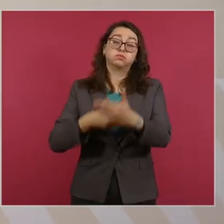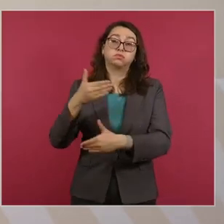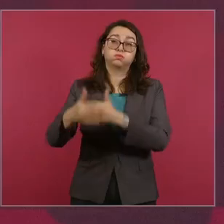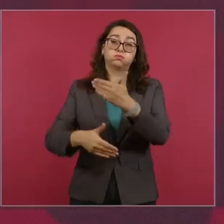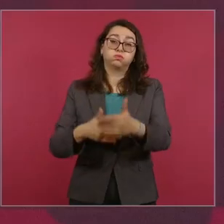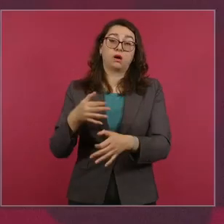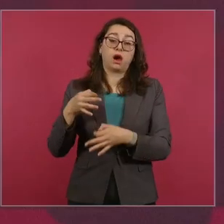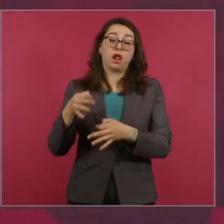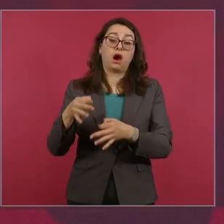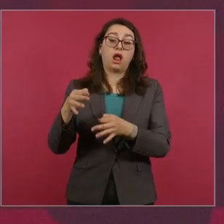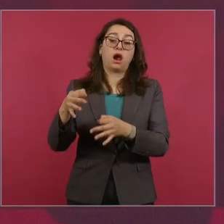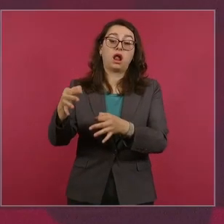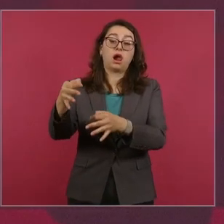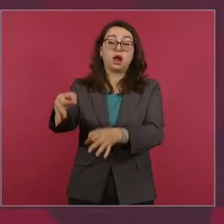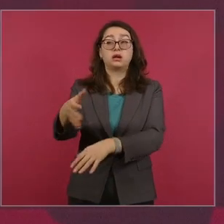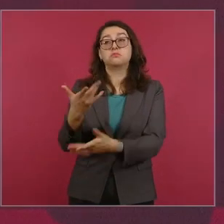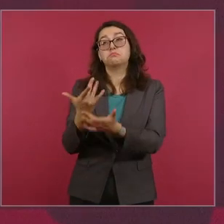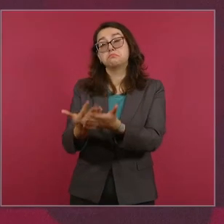a lo mejor este